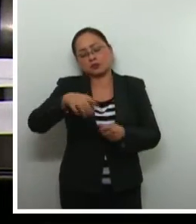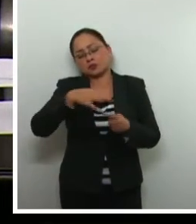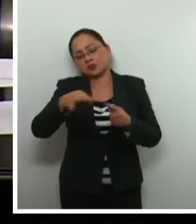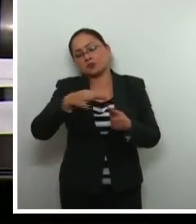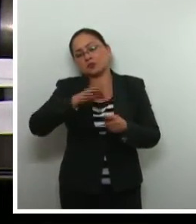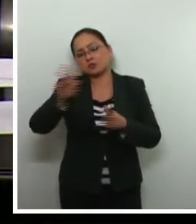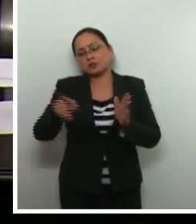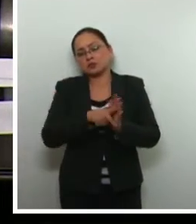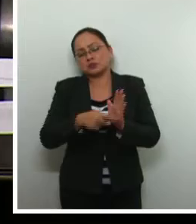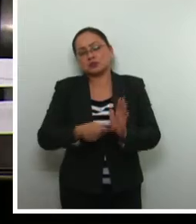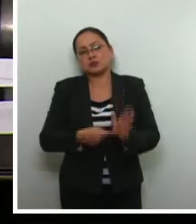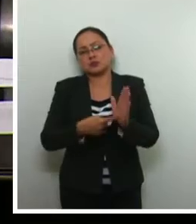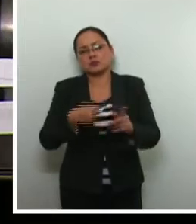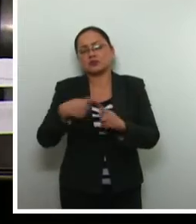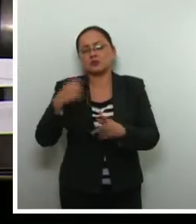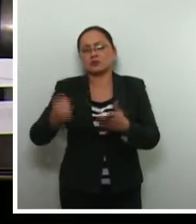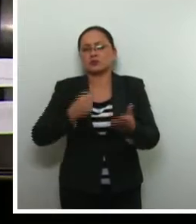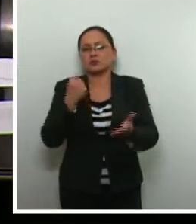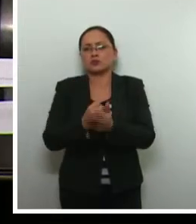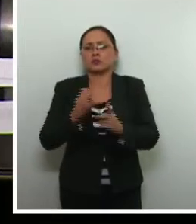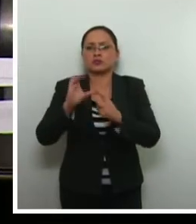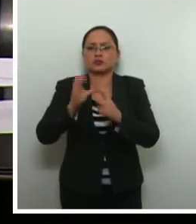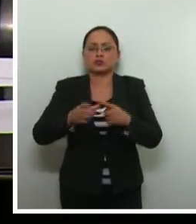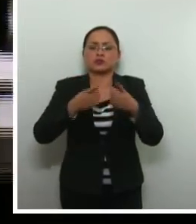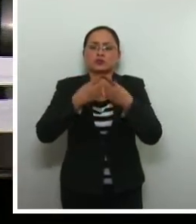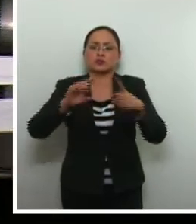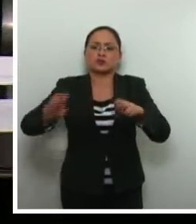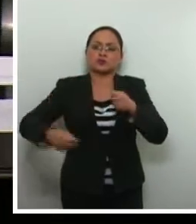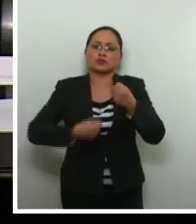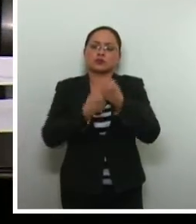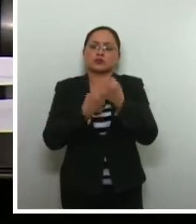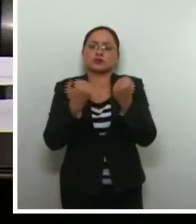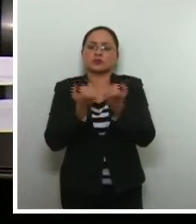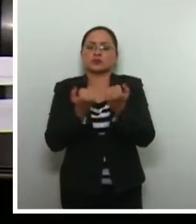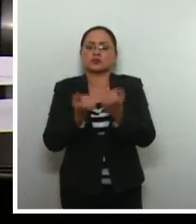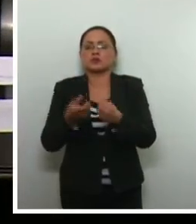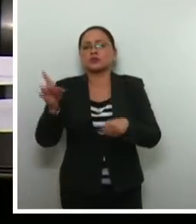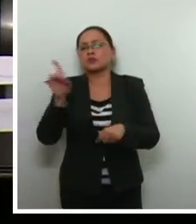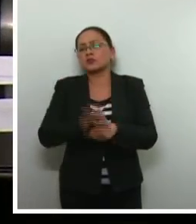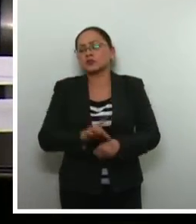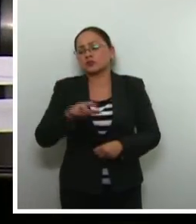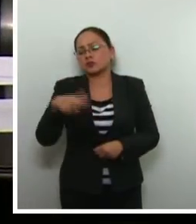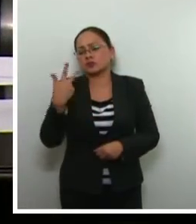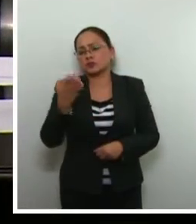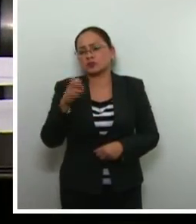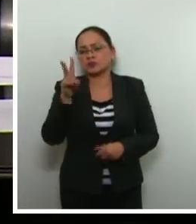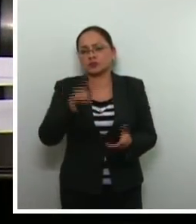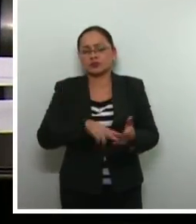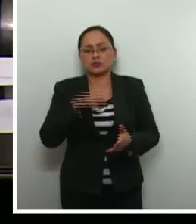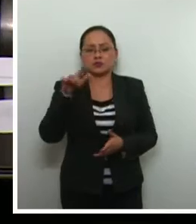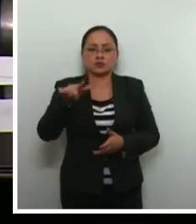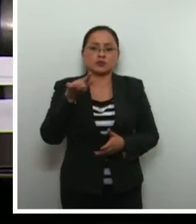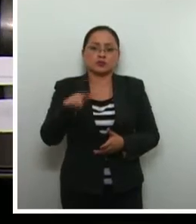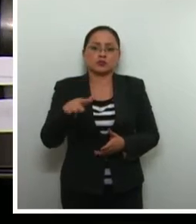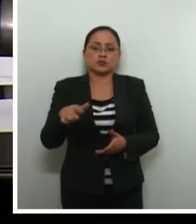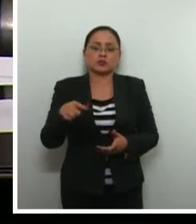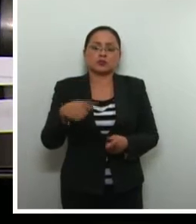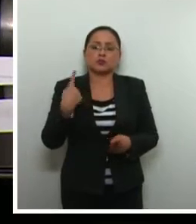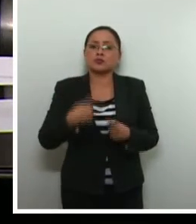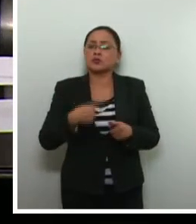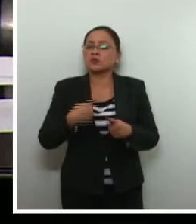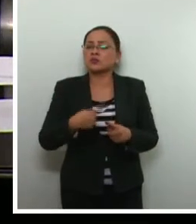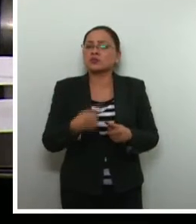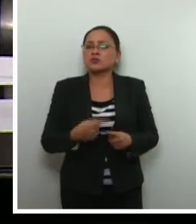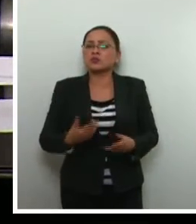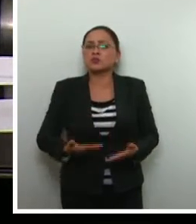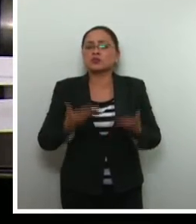presentadas, aprobada por la Comisión de Desarrollo Sostenible el 13 de enero de 2017, con excepción